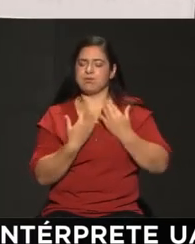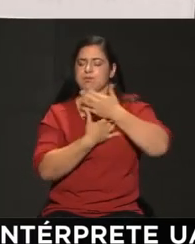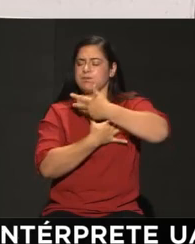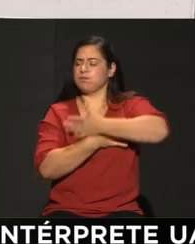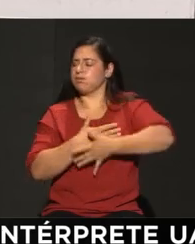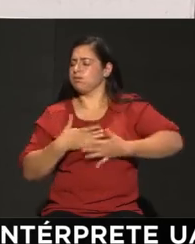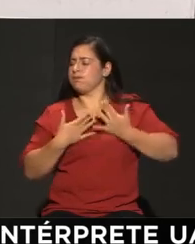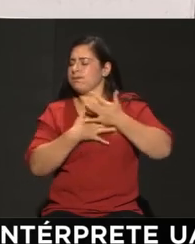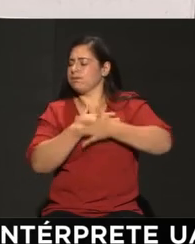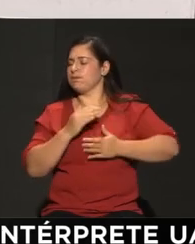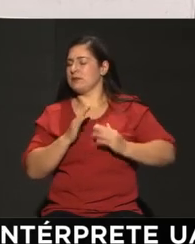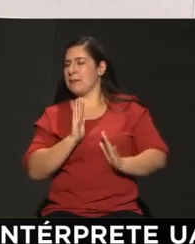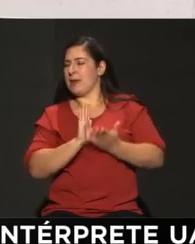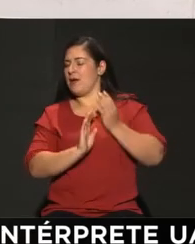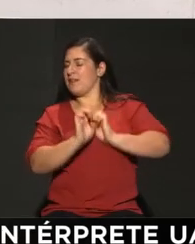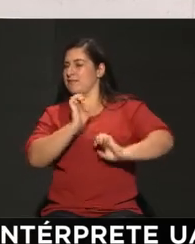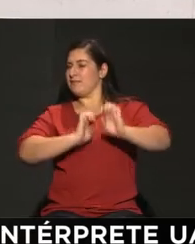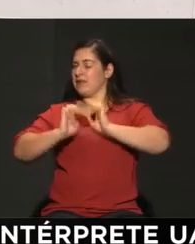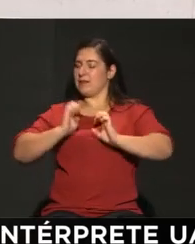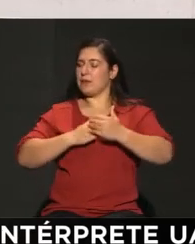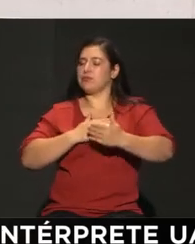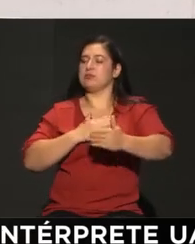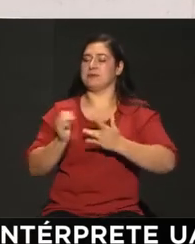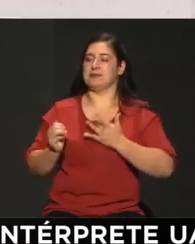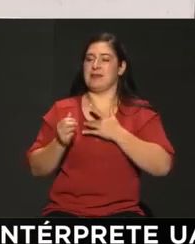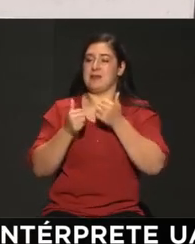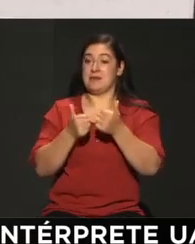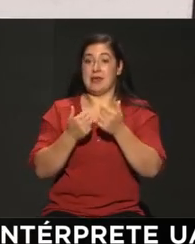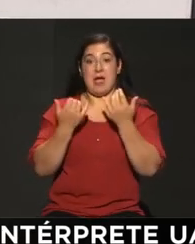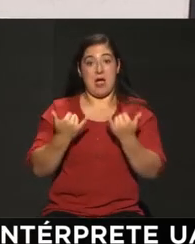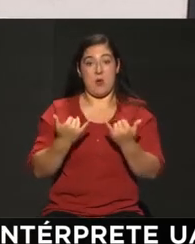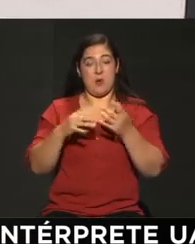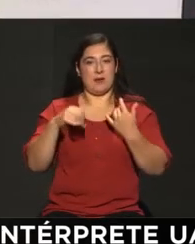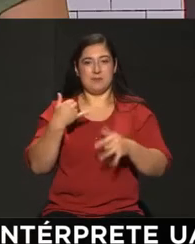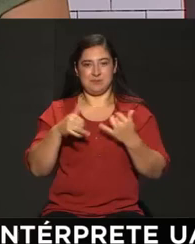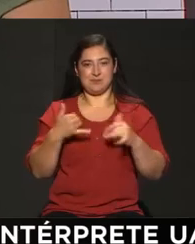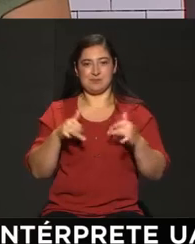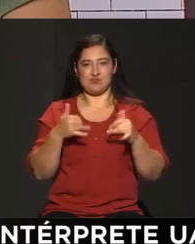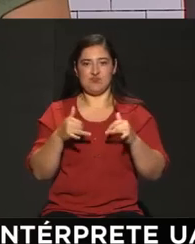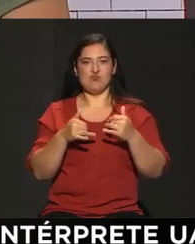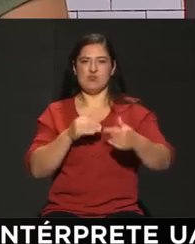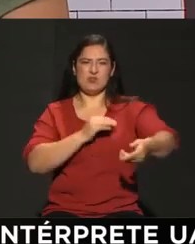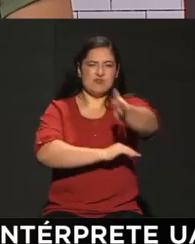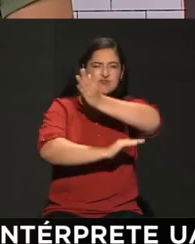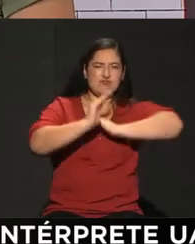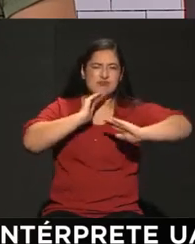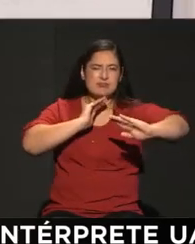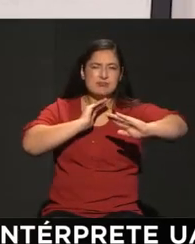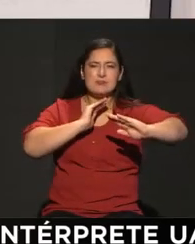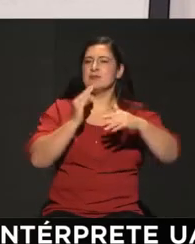estar defendiendo de la situación y haciendo que nos sintamos bien. Entonces vamos a jugar, vamos a hacer un juego de combate